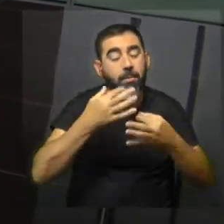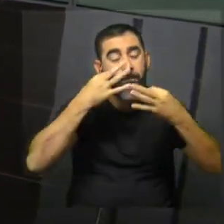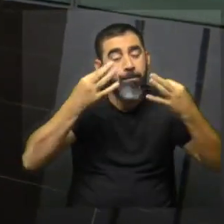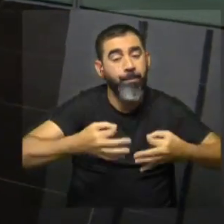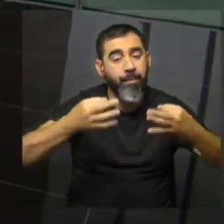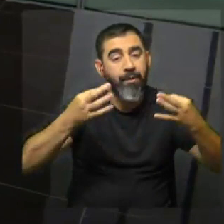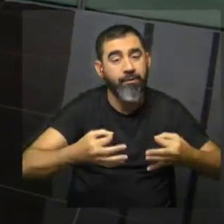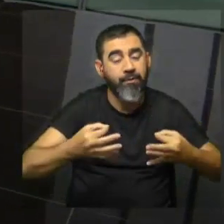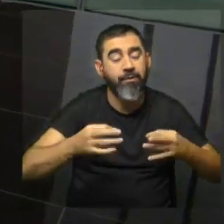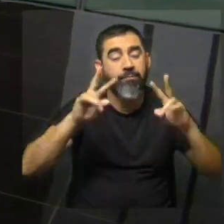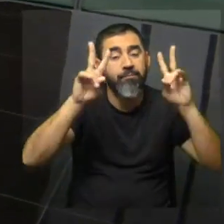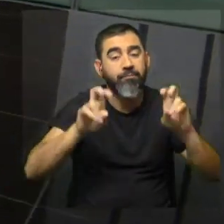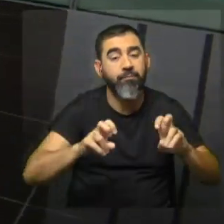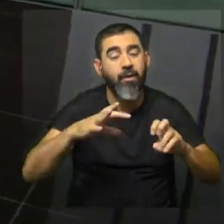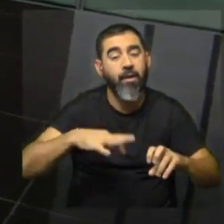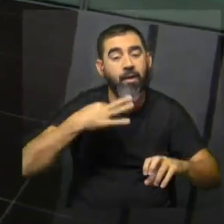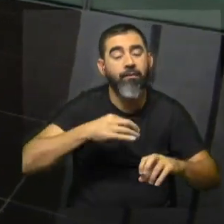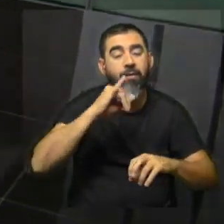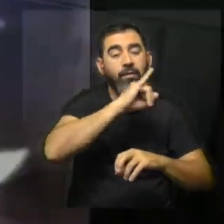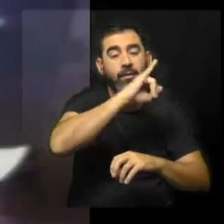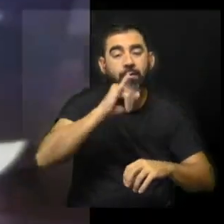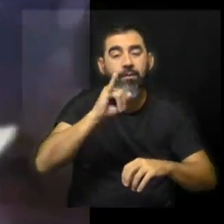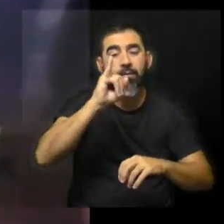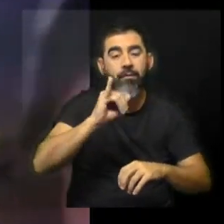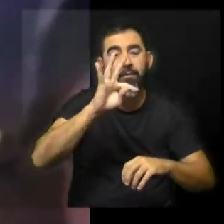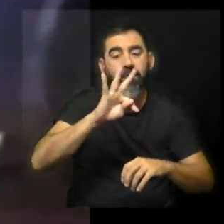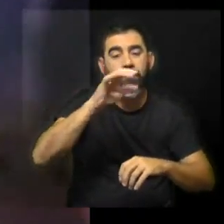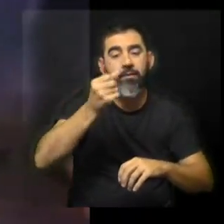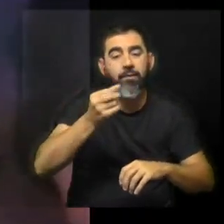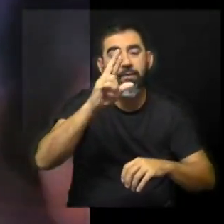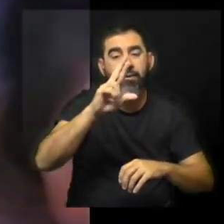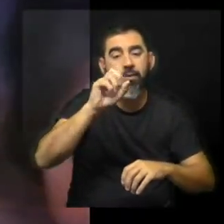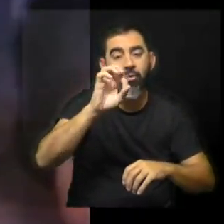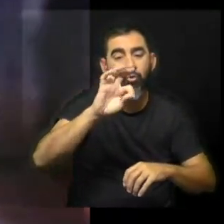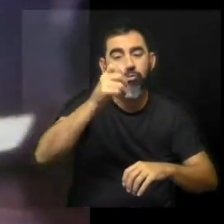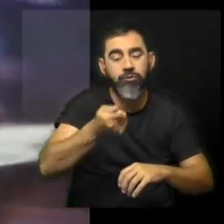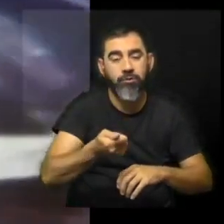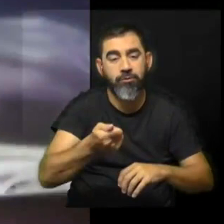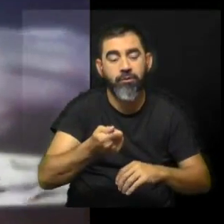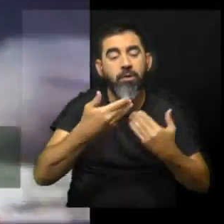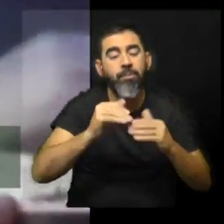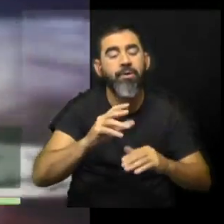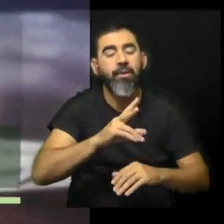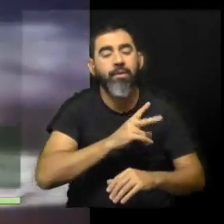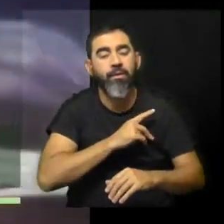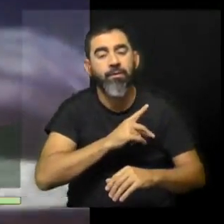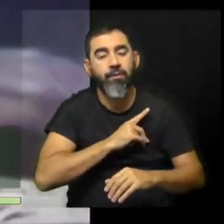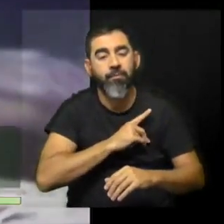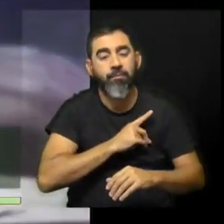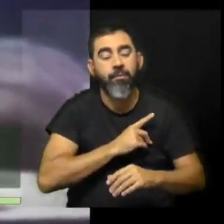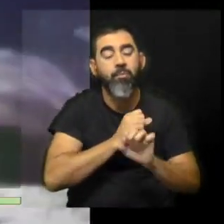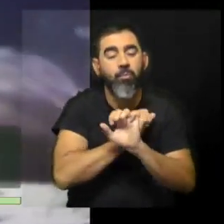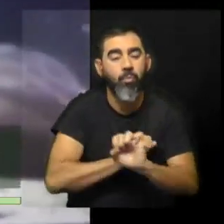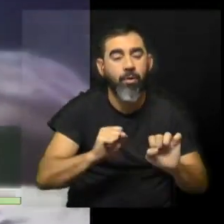porque estaremos hablando de la vida de Alfredo Zitarrosa. Sí, es cierto. Y la iniciativa comenzó en diciembre y en esta ocasión se podrá